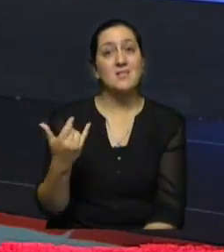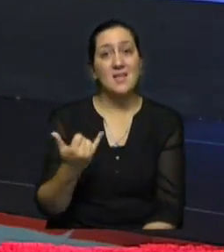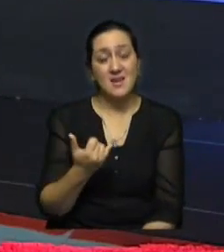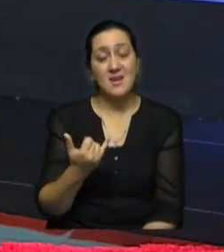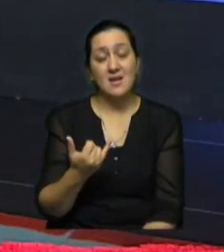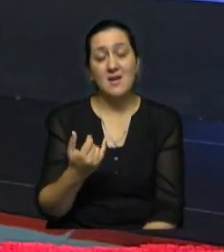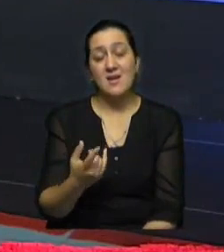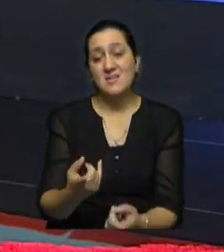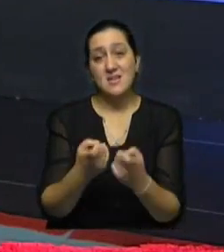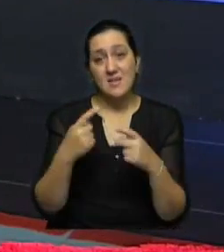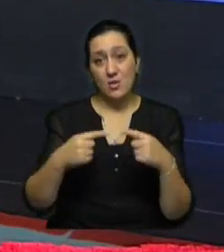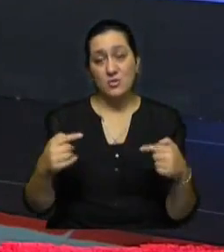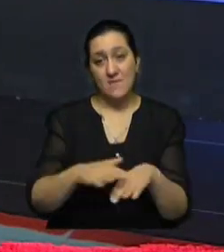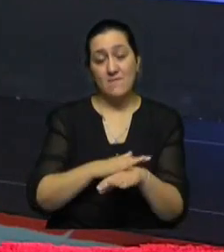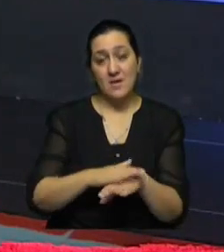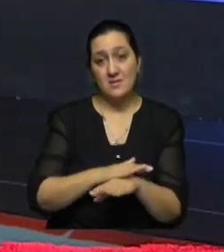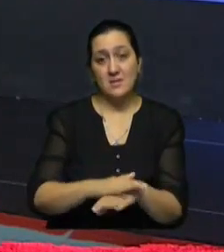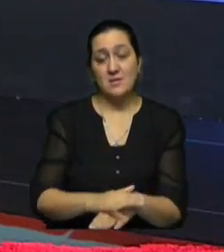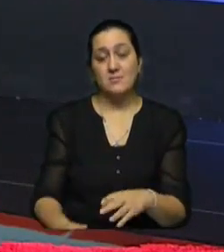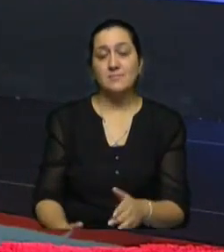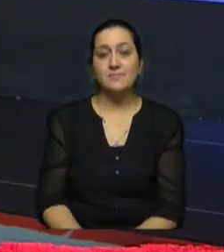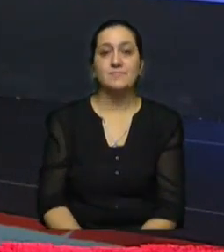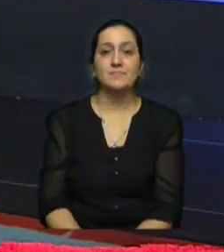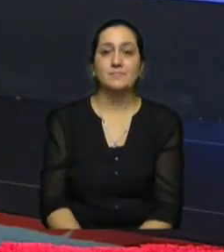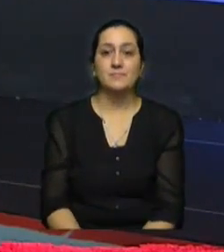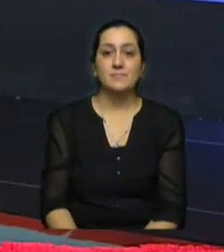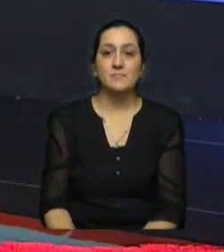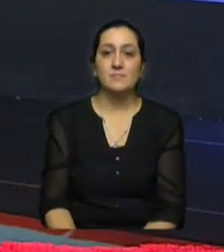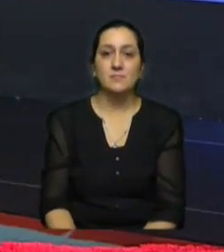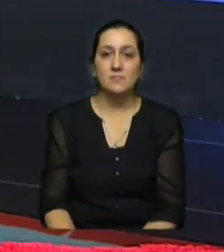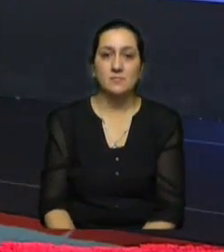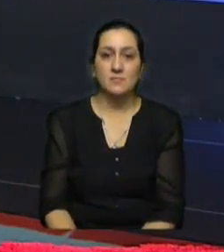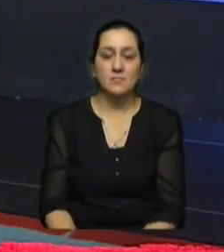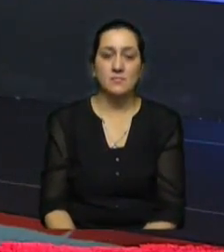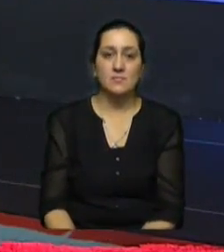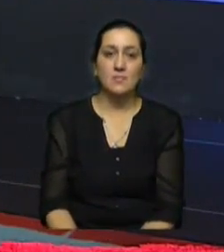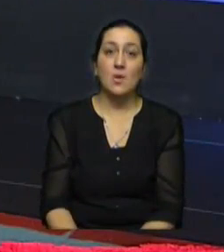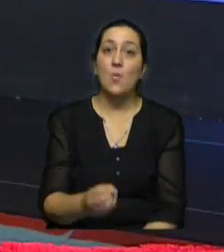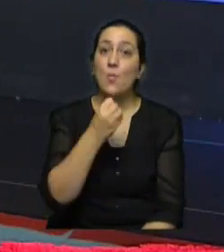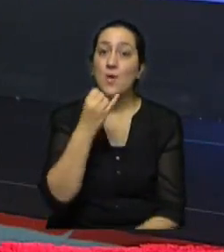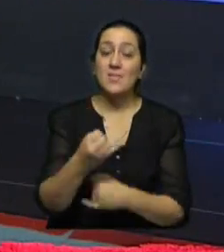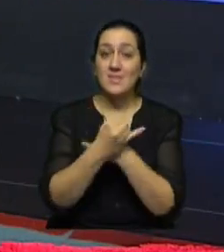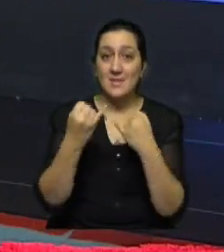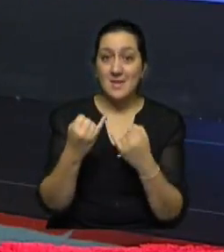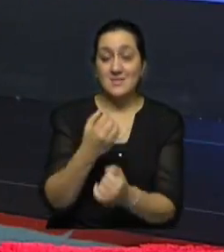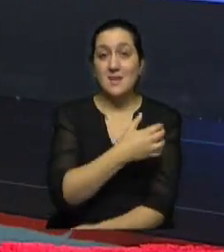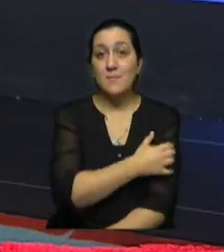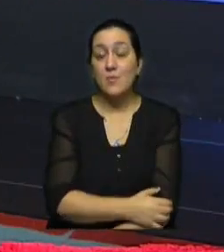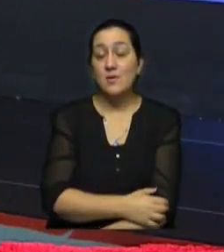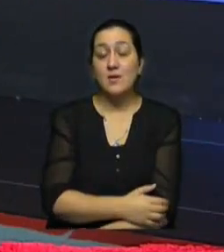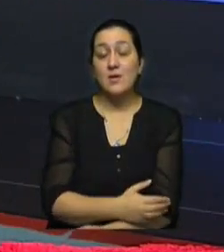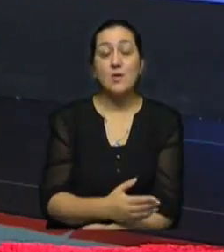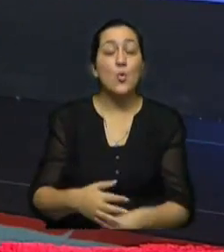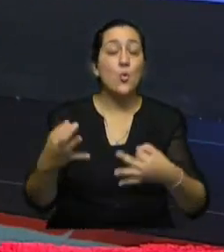de las cosas básicas. Estamos totalmente de acuerdo contigo. Buen día. Ser pobre es no poder cumplir